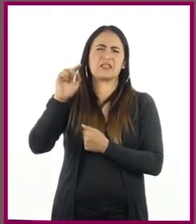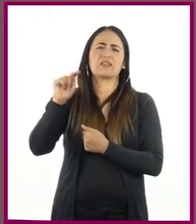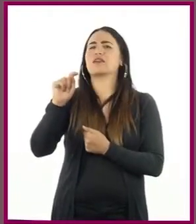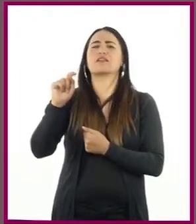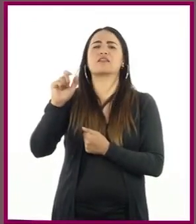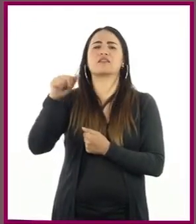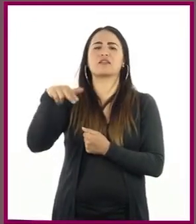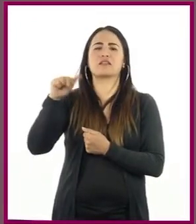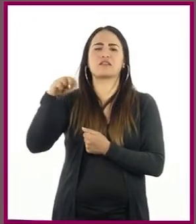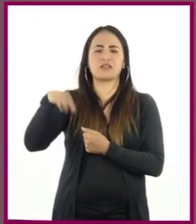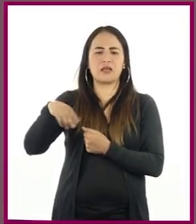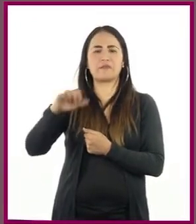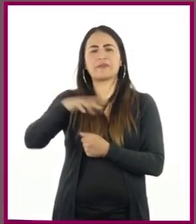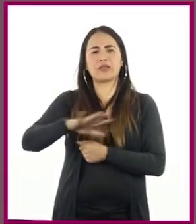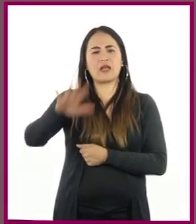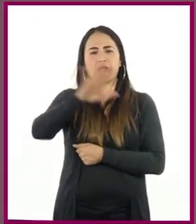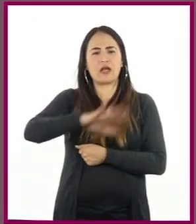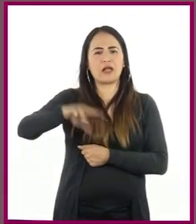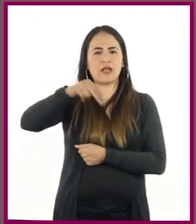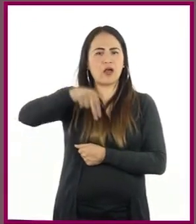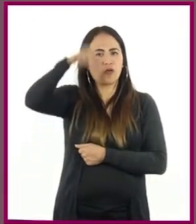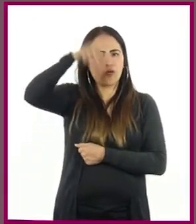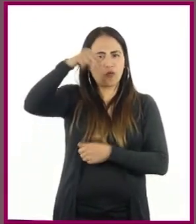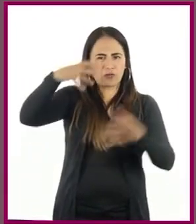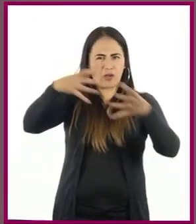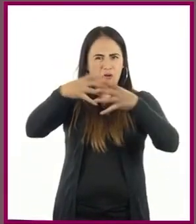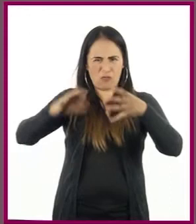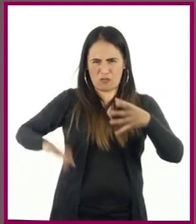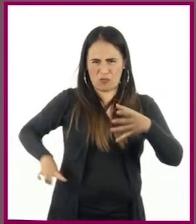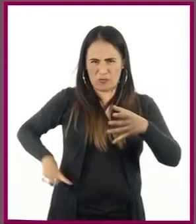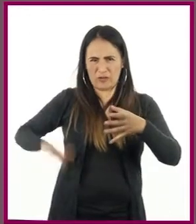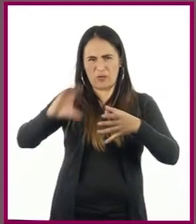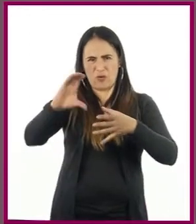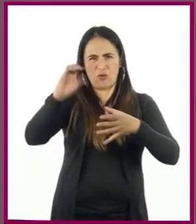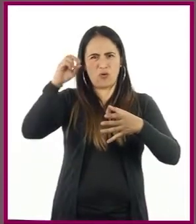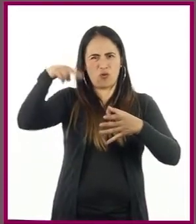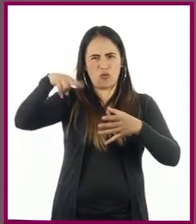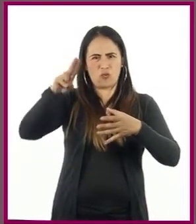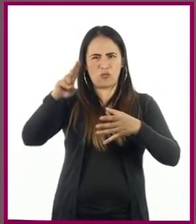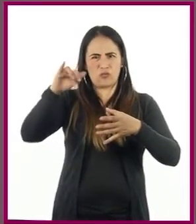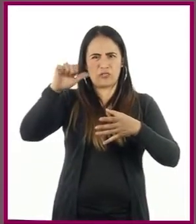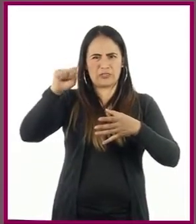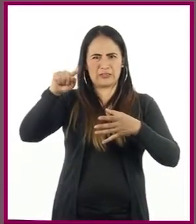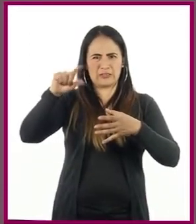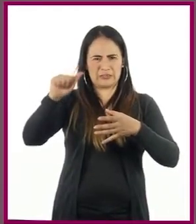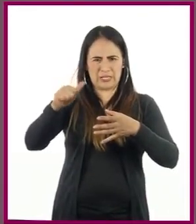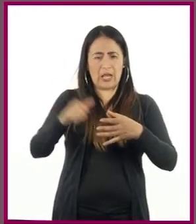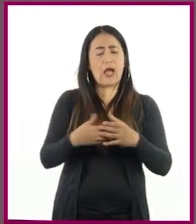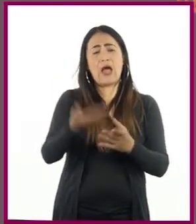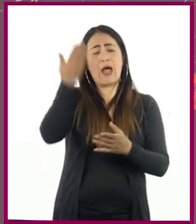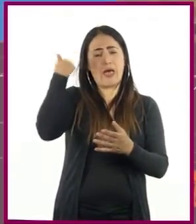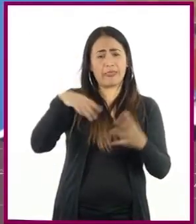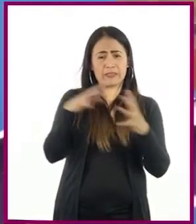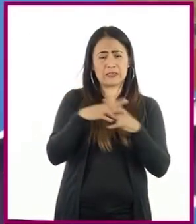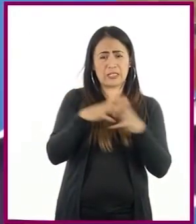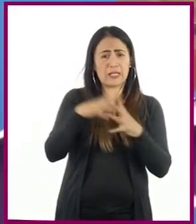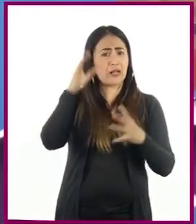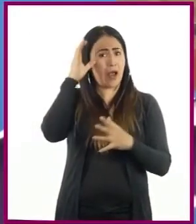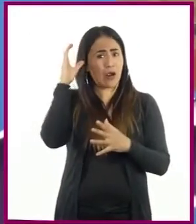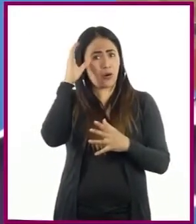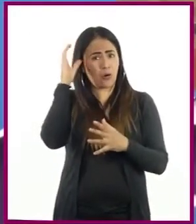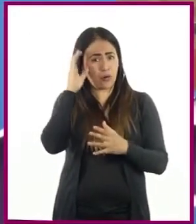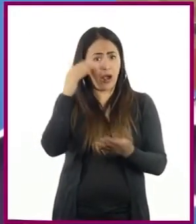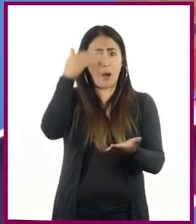Chi Minh en el norte era abiertamente comunista y, un año atrás, la Guerra de Corea no había logrado el freno